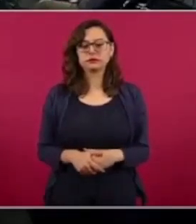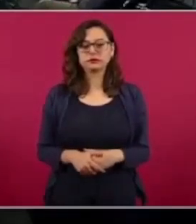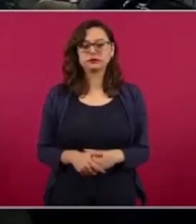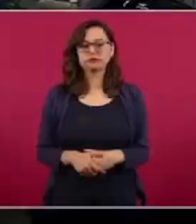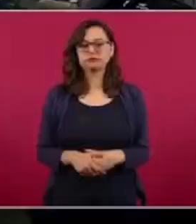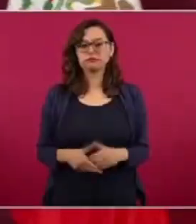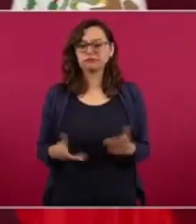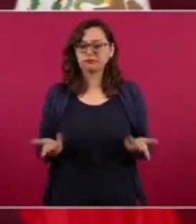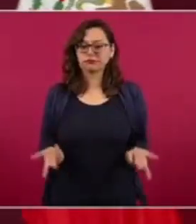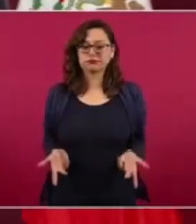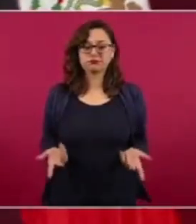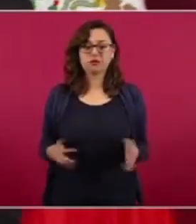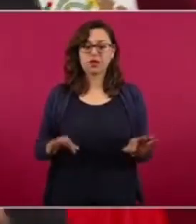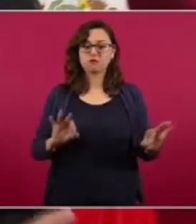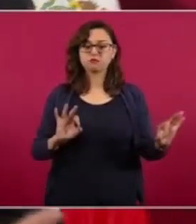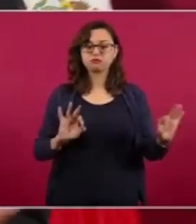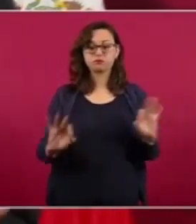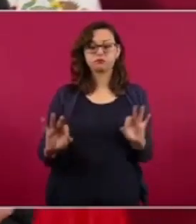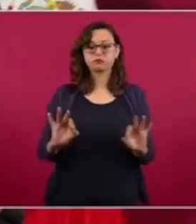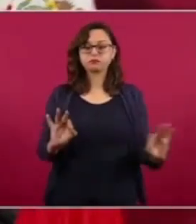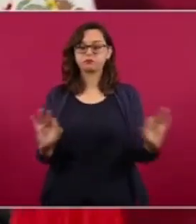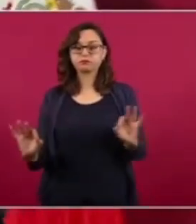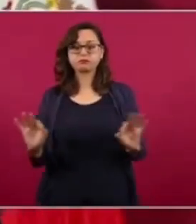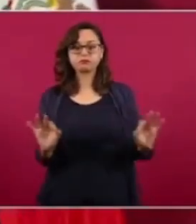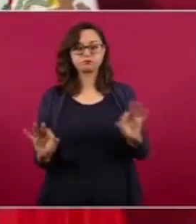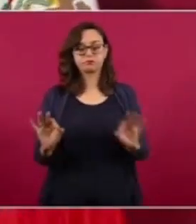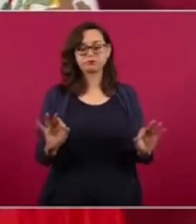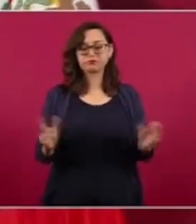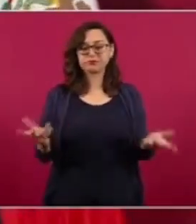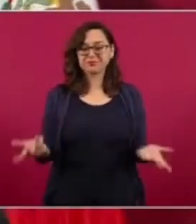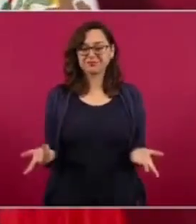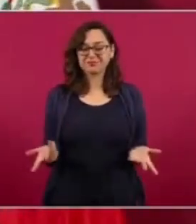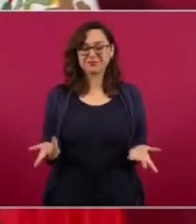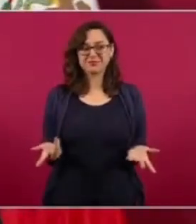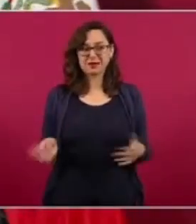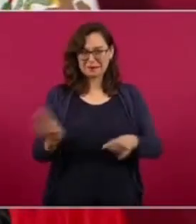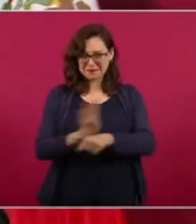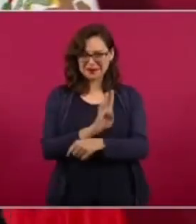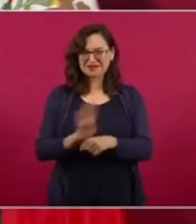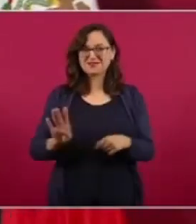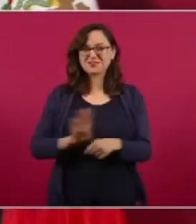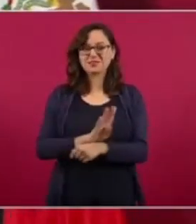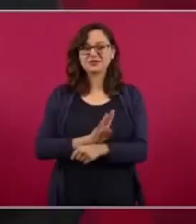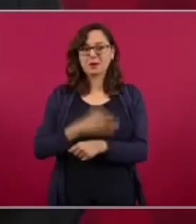una gran influencia, pero la usan no para hacer el bien.